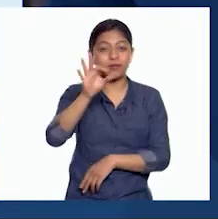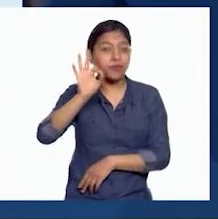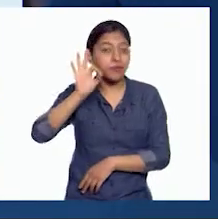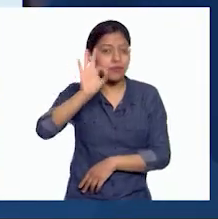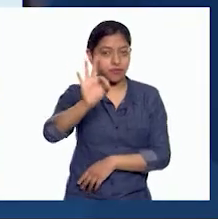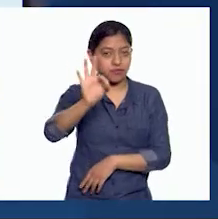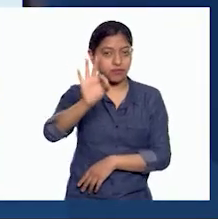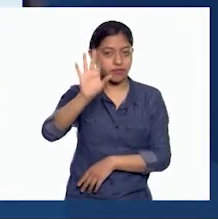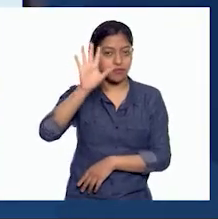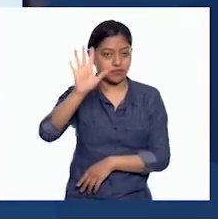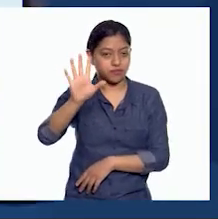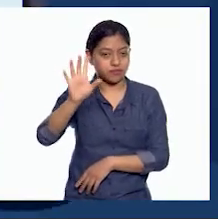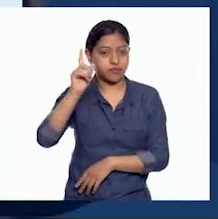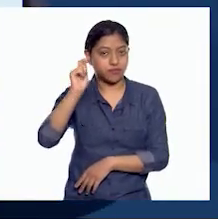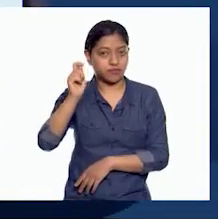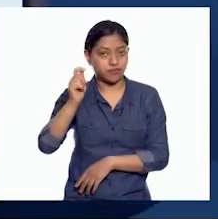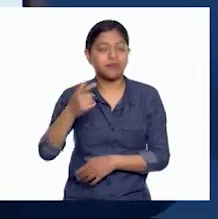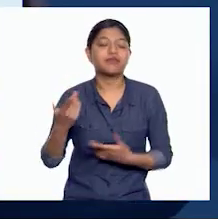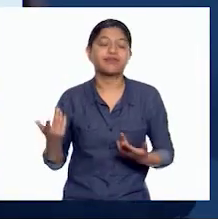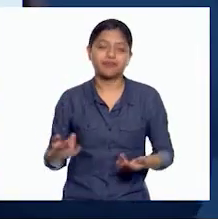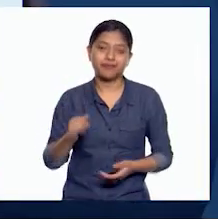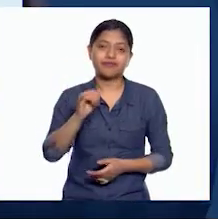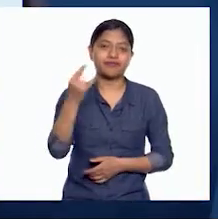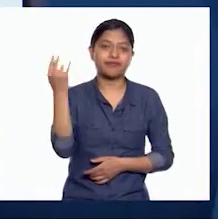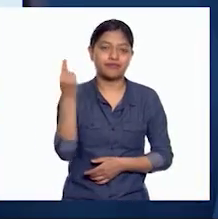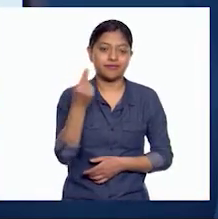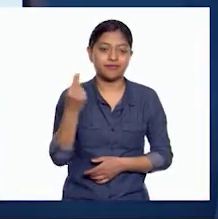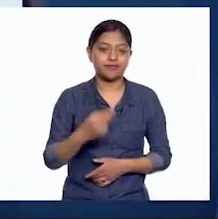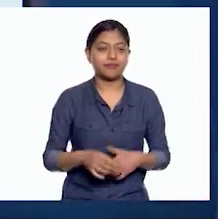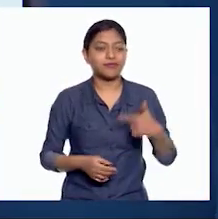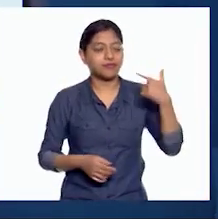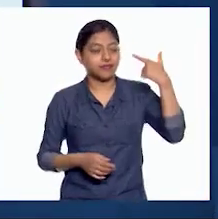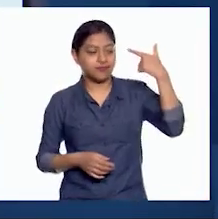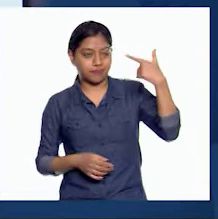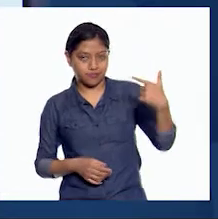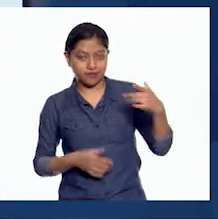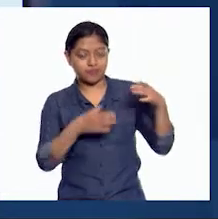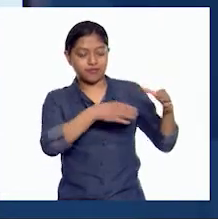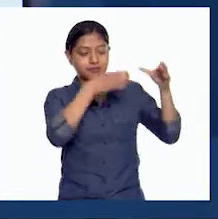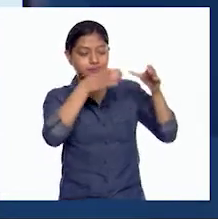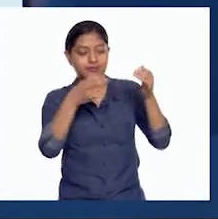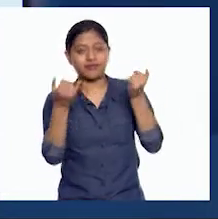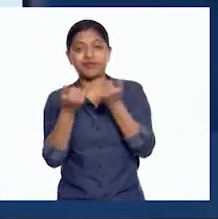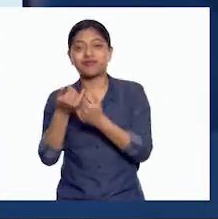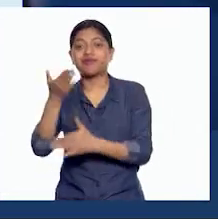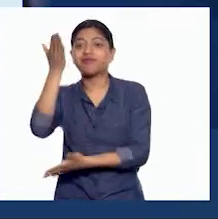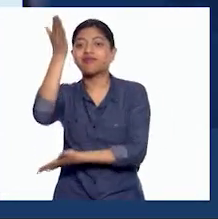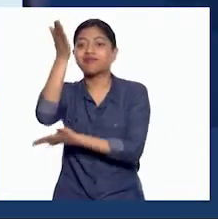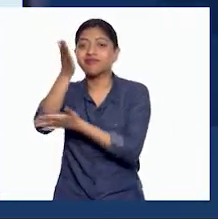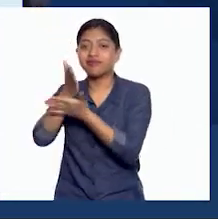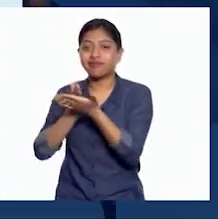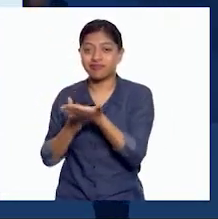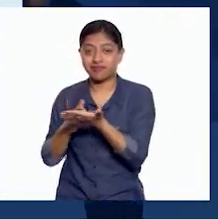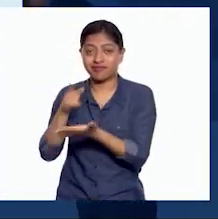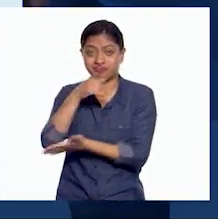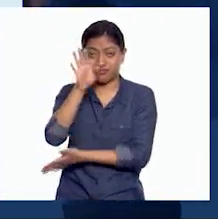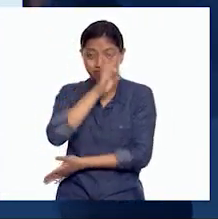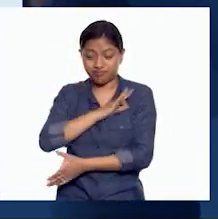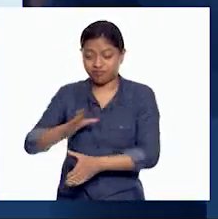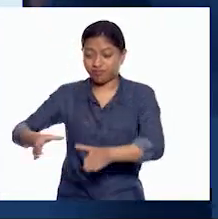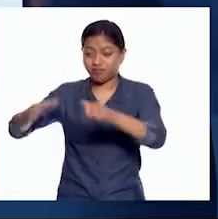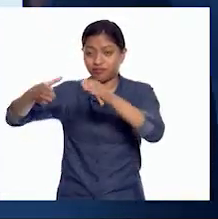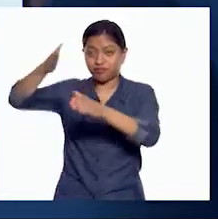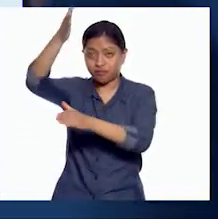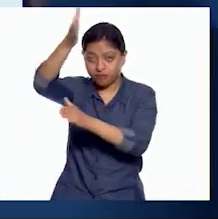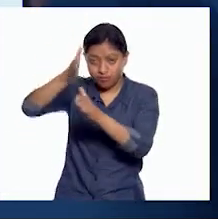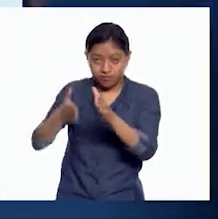7.5. Esto significa que necesitamos 7 garrafones y la mitad de otro. Y con eso ya no se cumplen las